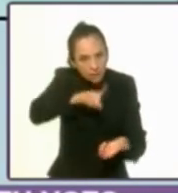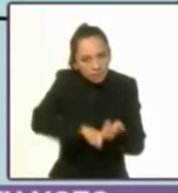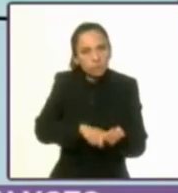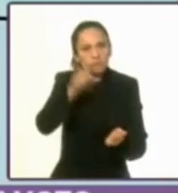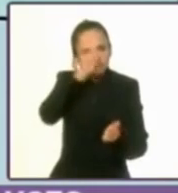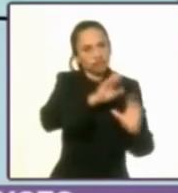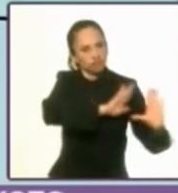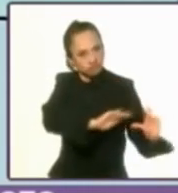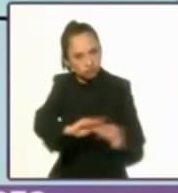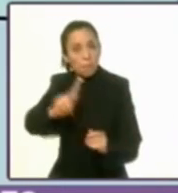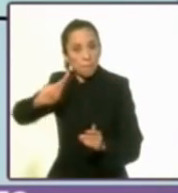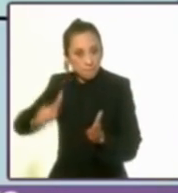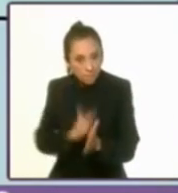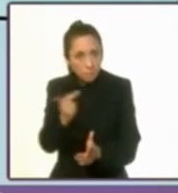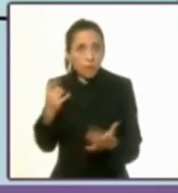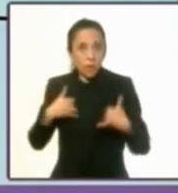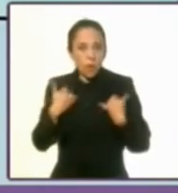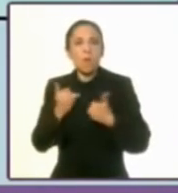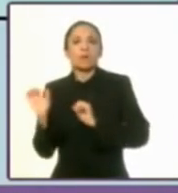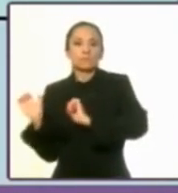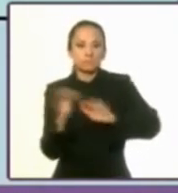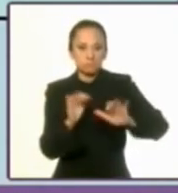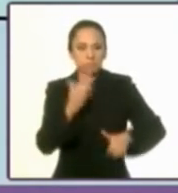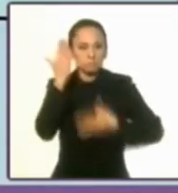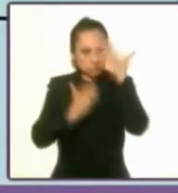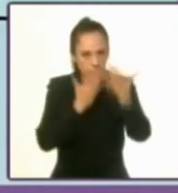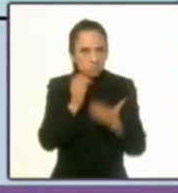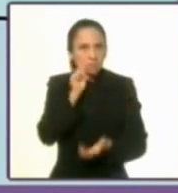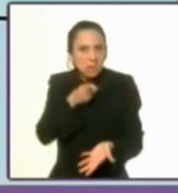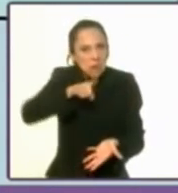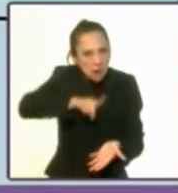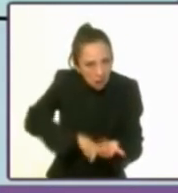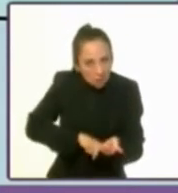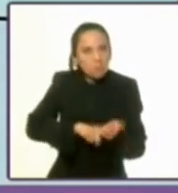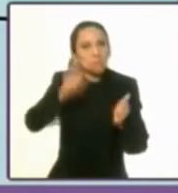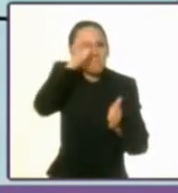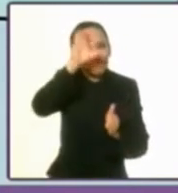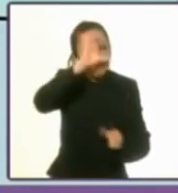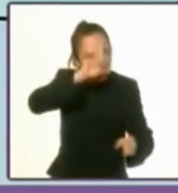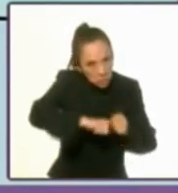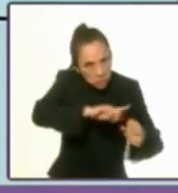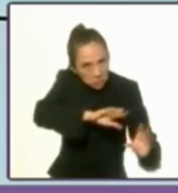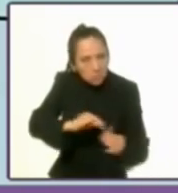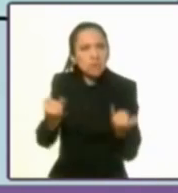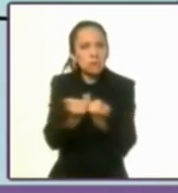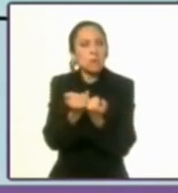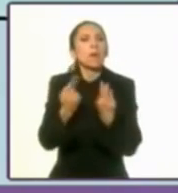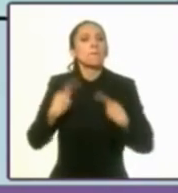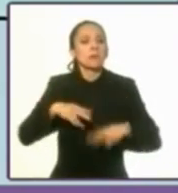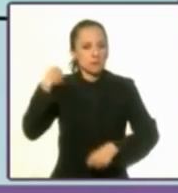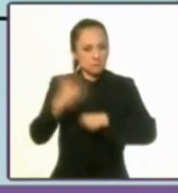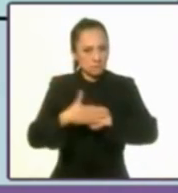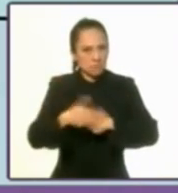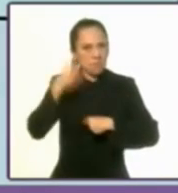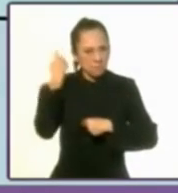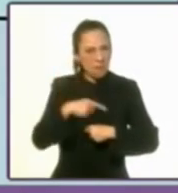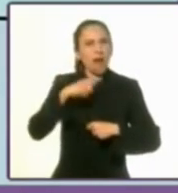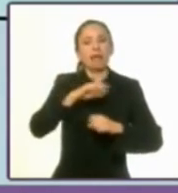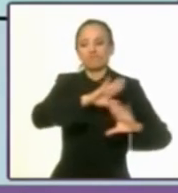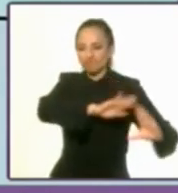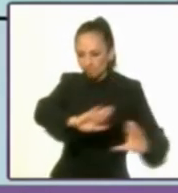regresen los jóvenes estudiar que den espacio para la cultura y vamos a tener promotores educativos promotores culturales